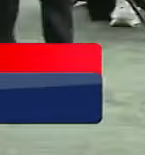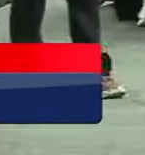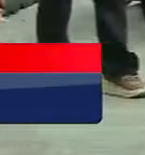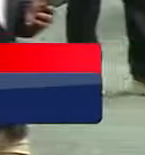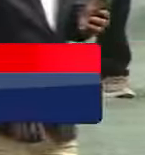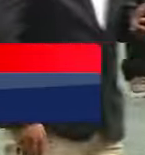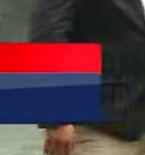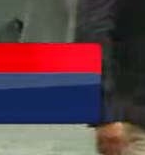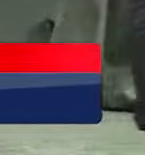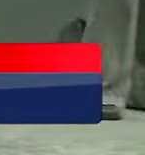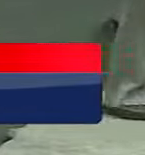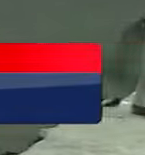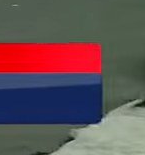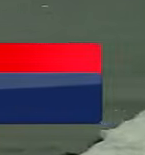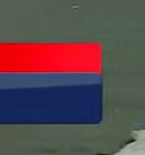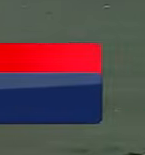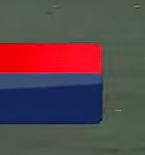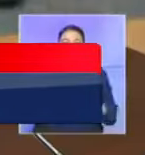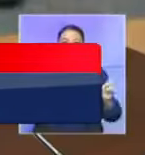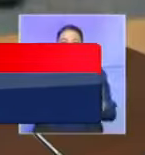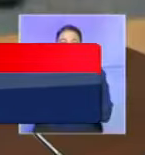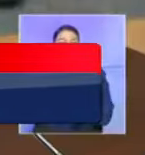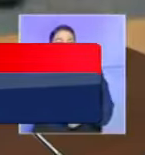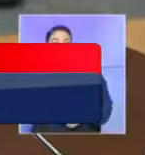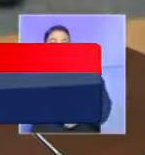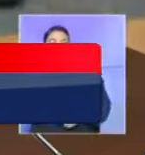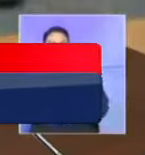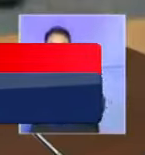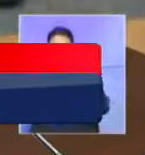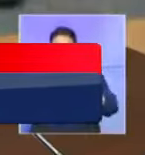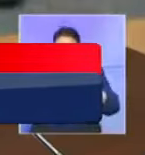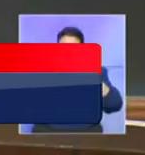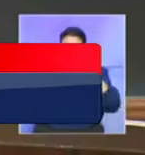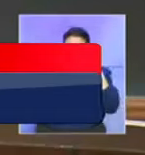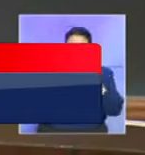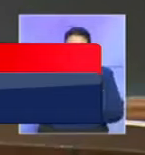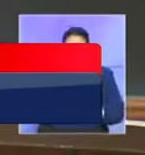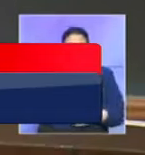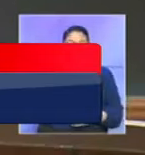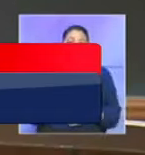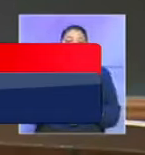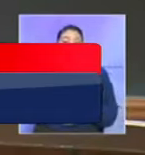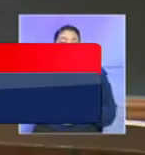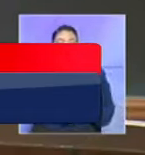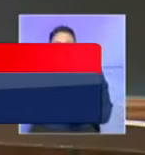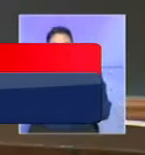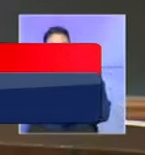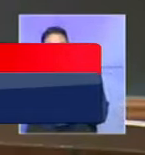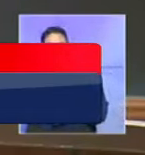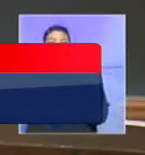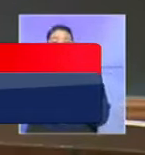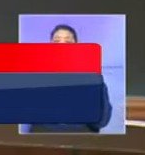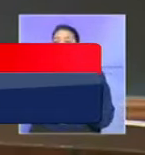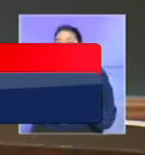con presiones, con sobornos. Cuando digo sobornos es que en esta reforma judicial